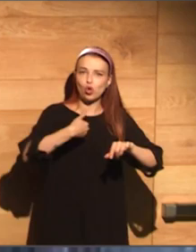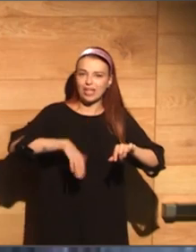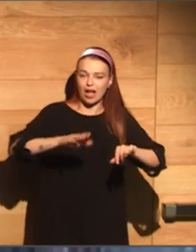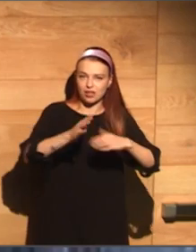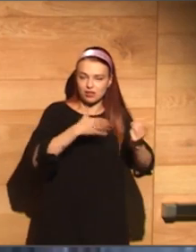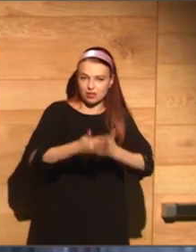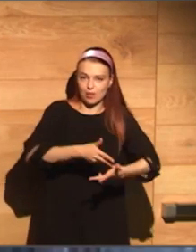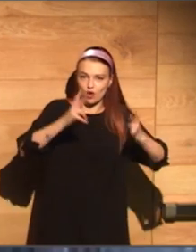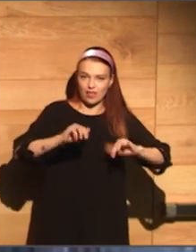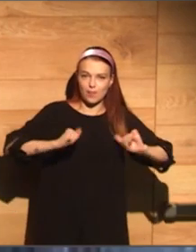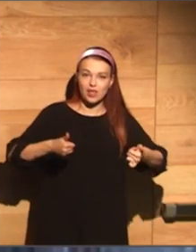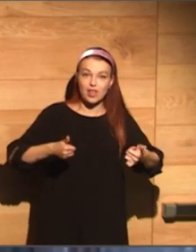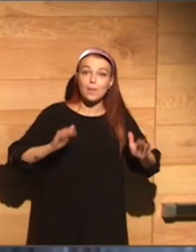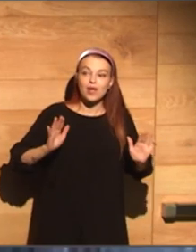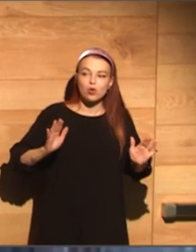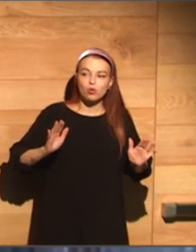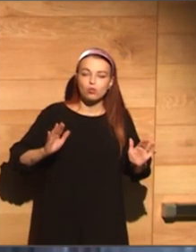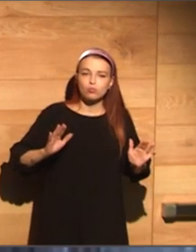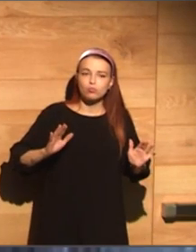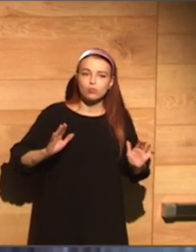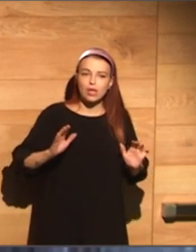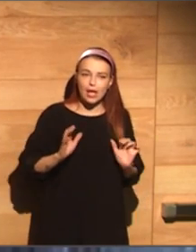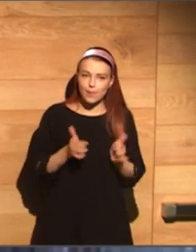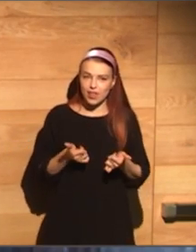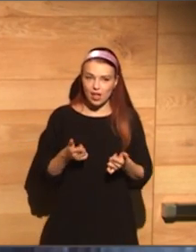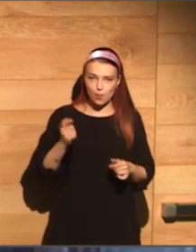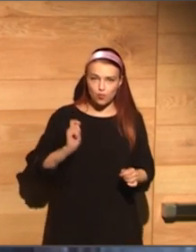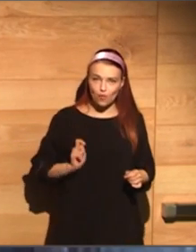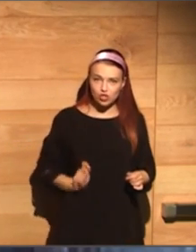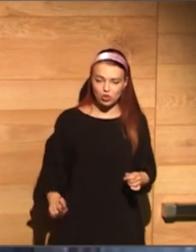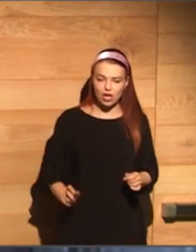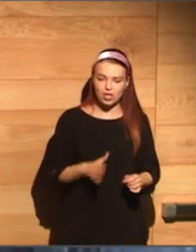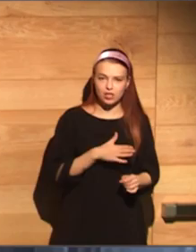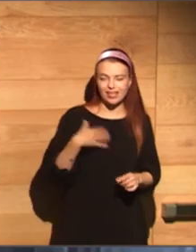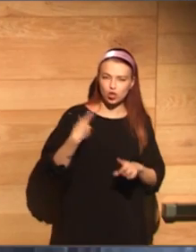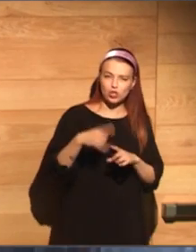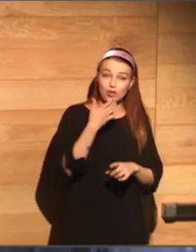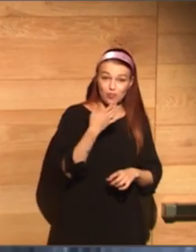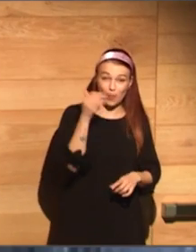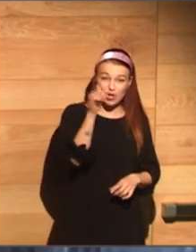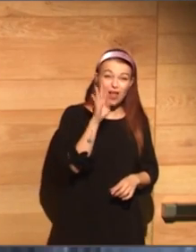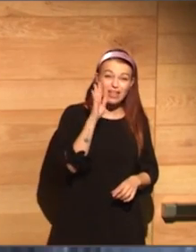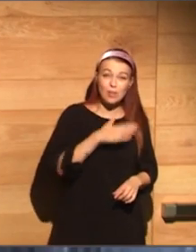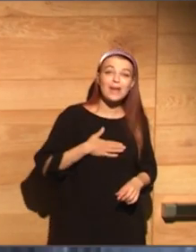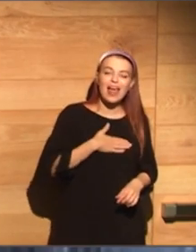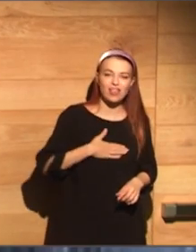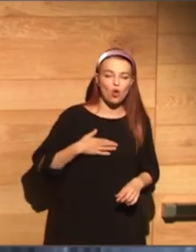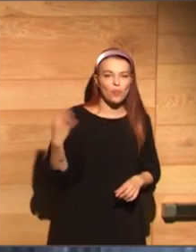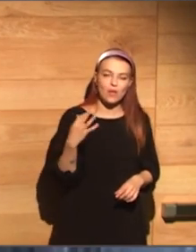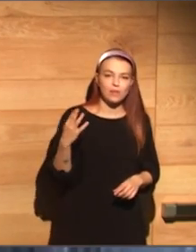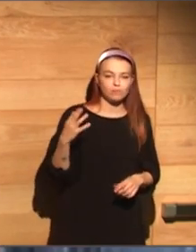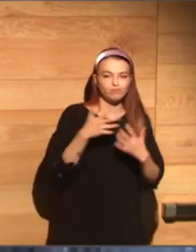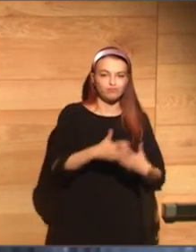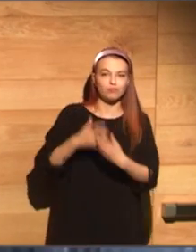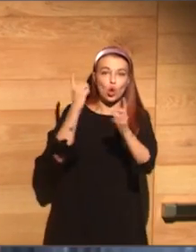después. Pero el hecho de que al principio de su carrera, cuando intenta rodar cosas como Plácido, tiene que pelearse con la censura y que ahora